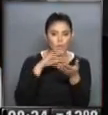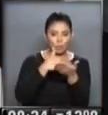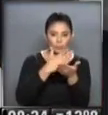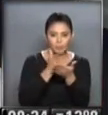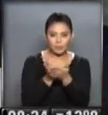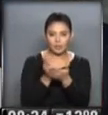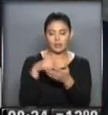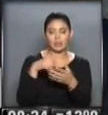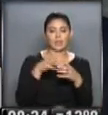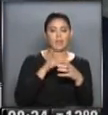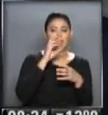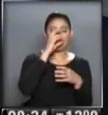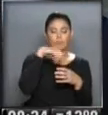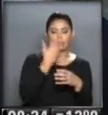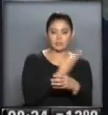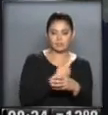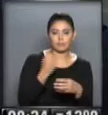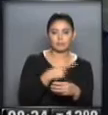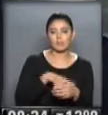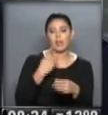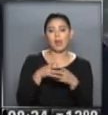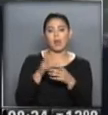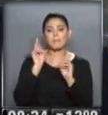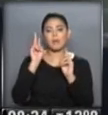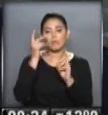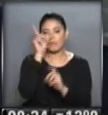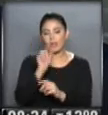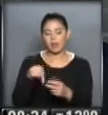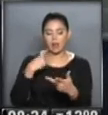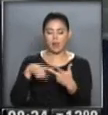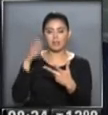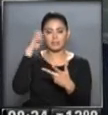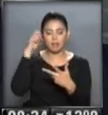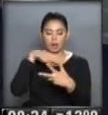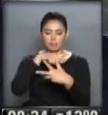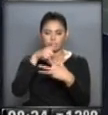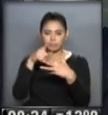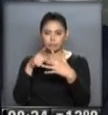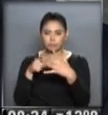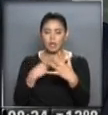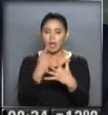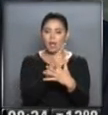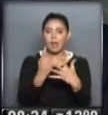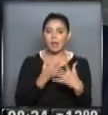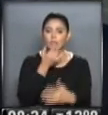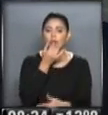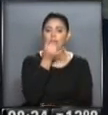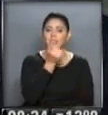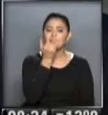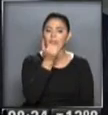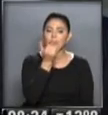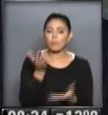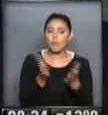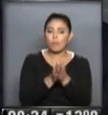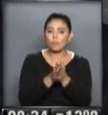el frente para la victoria del peronismo federal- la unión cívica radical dieron su testimonio junto al socialismo